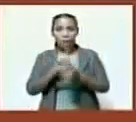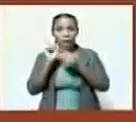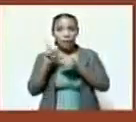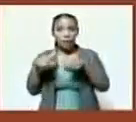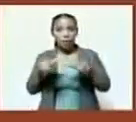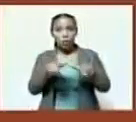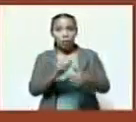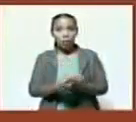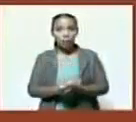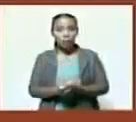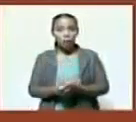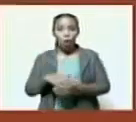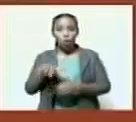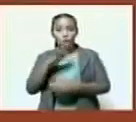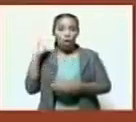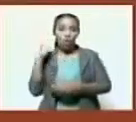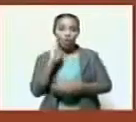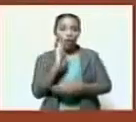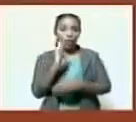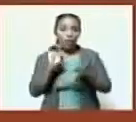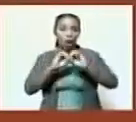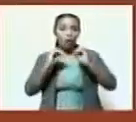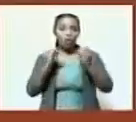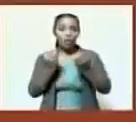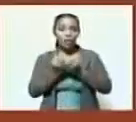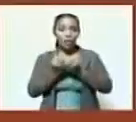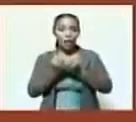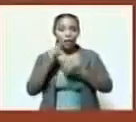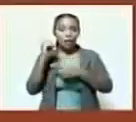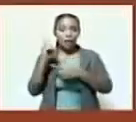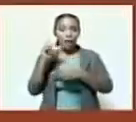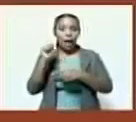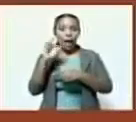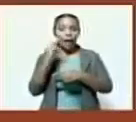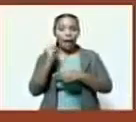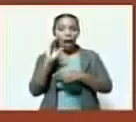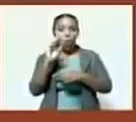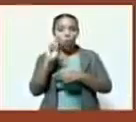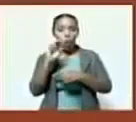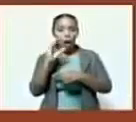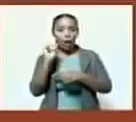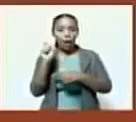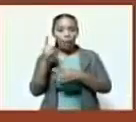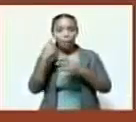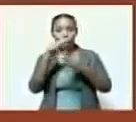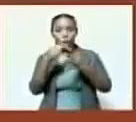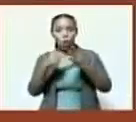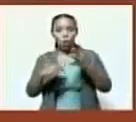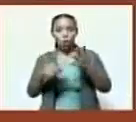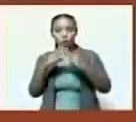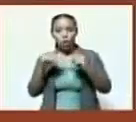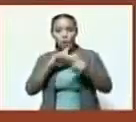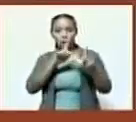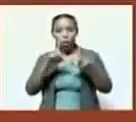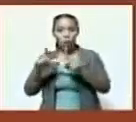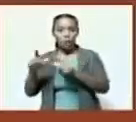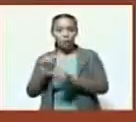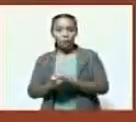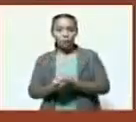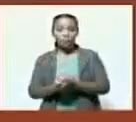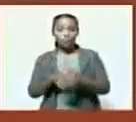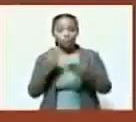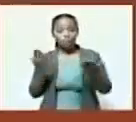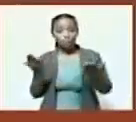región. Todos provenientes del departamento de la Arauca, Santander, del Vichada, toda esa logística, pues. Así